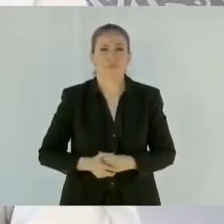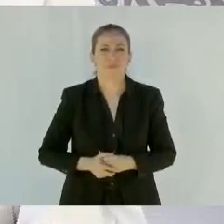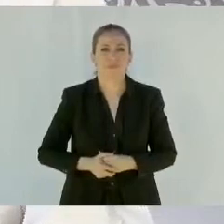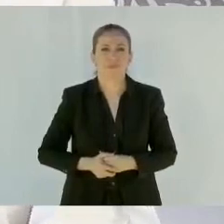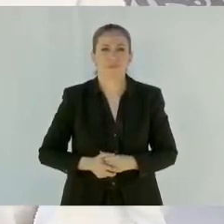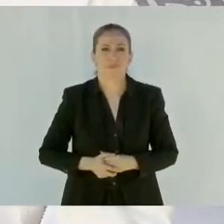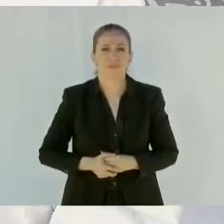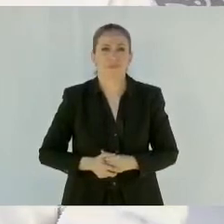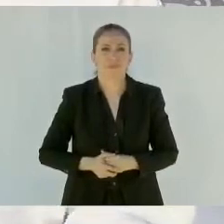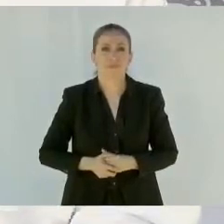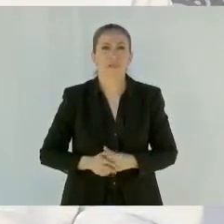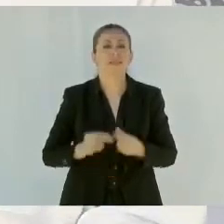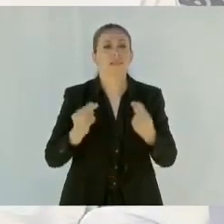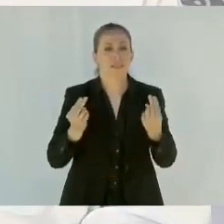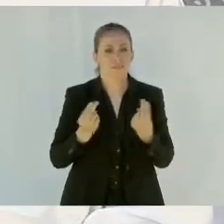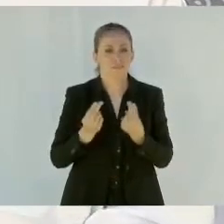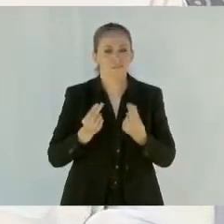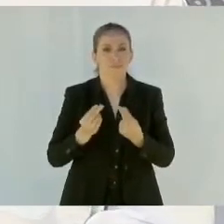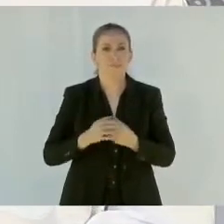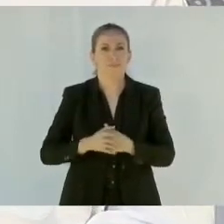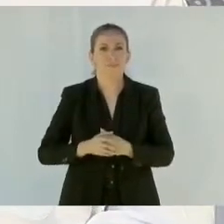sobre esta